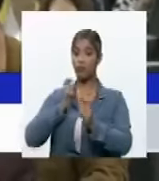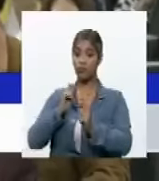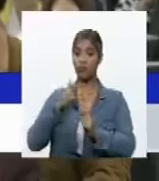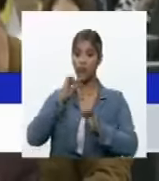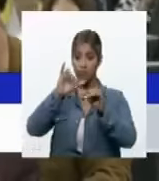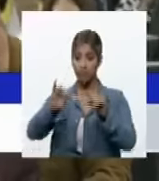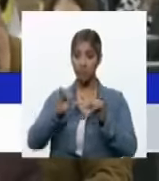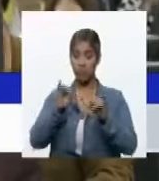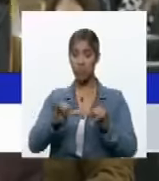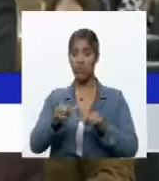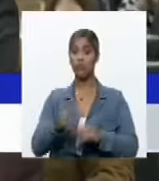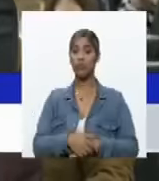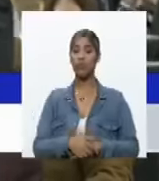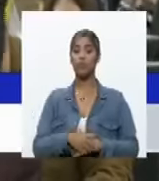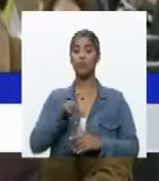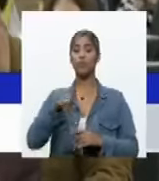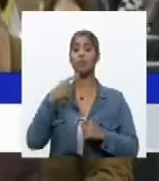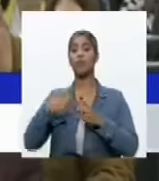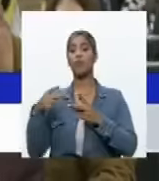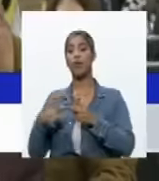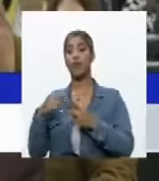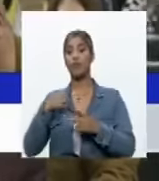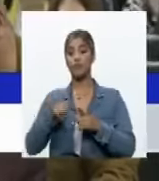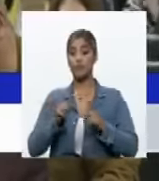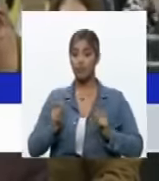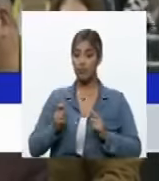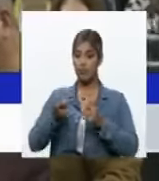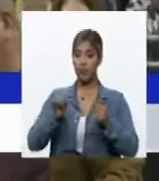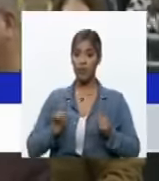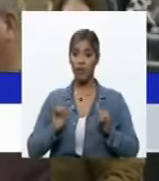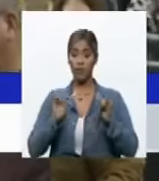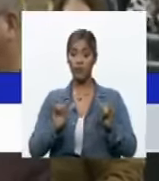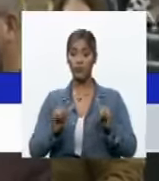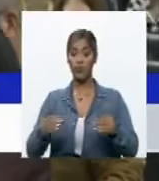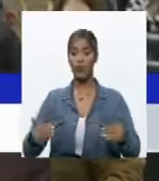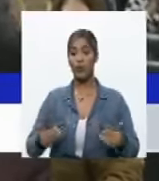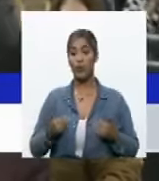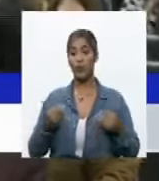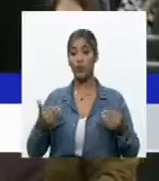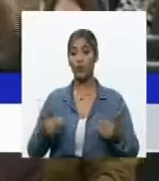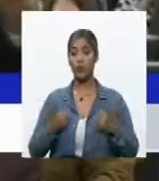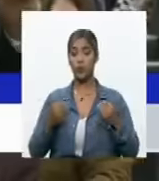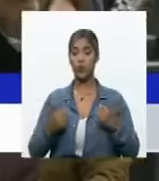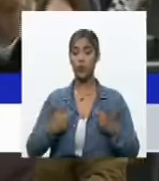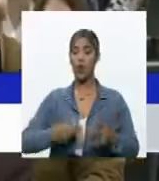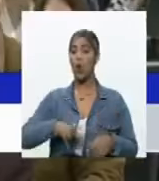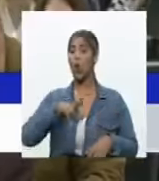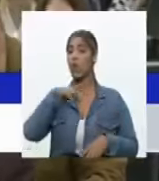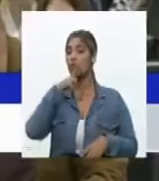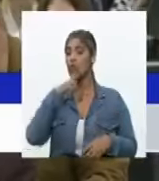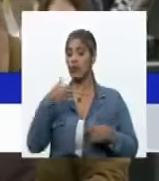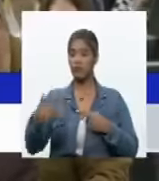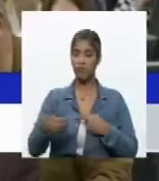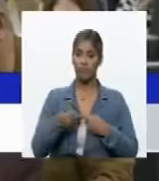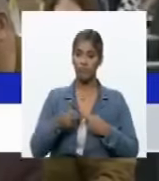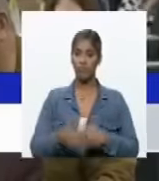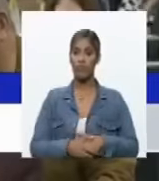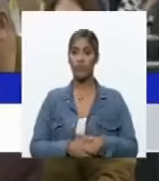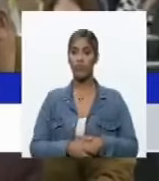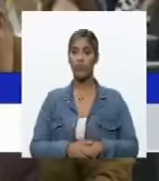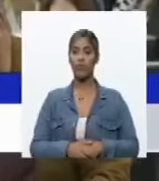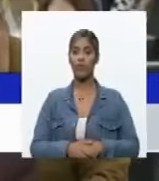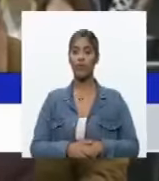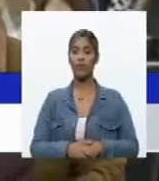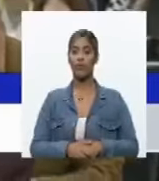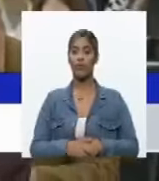Wolfgang Pinilla y Arias, que se salvaron allí, sufrieron la peor de las amenazas, el peor